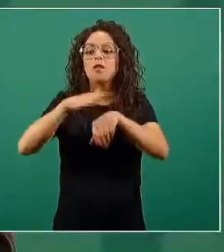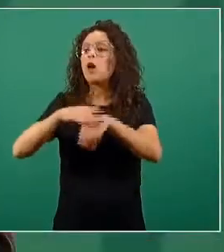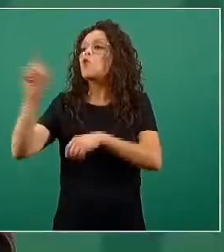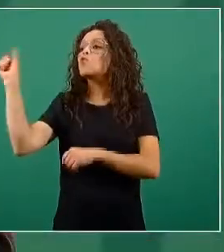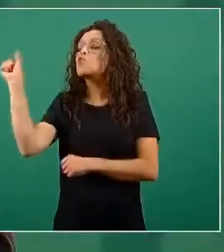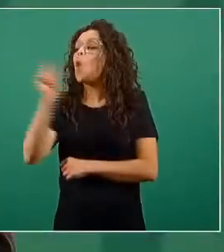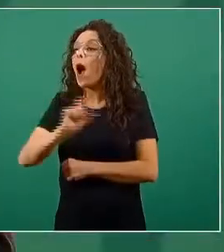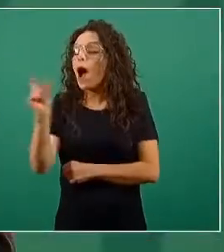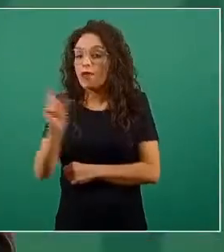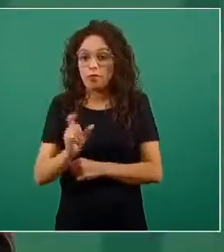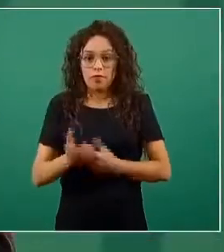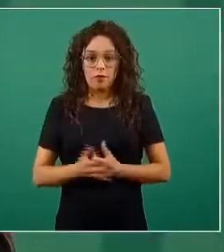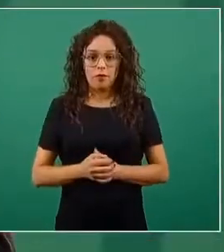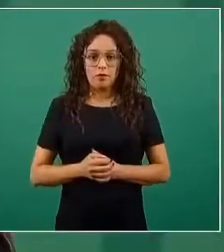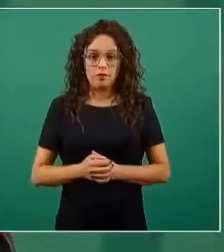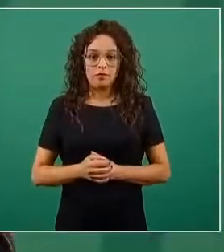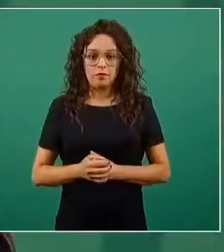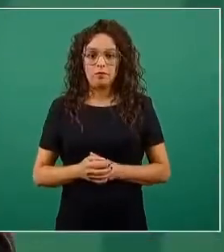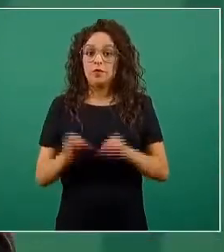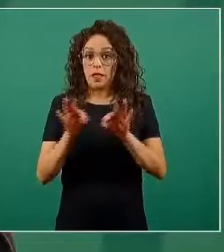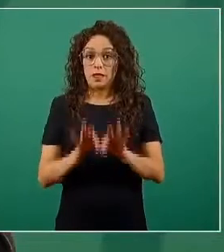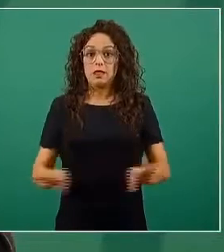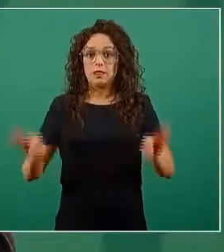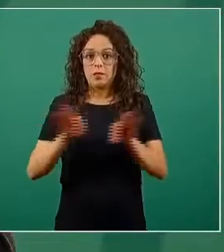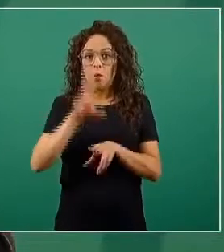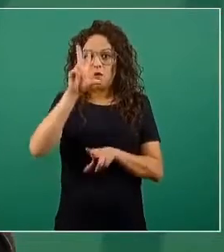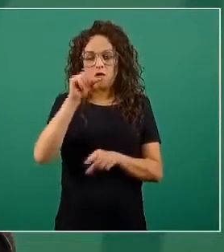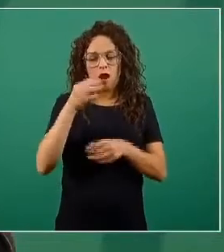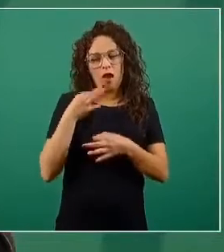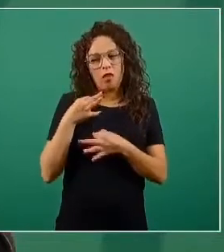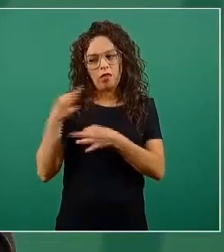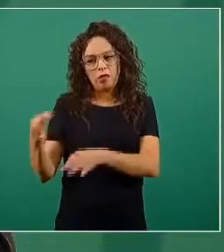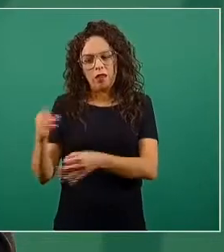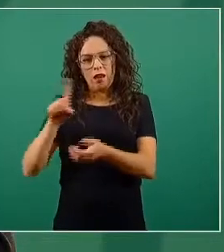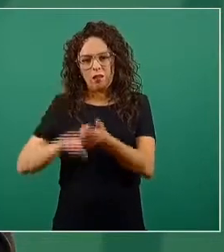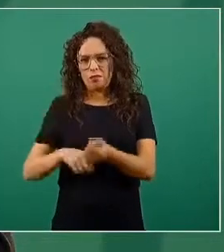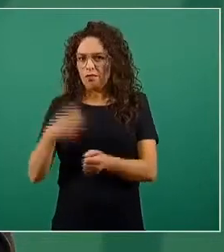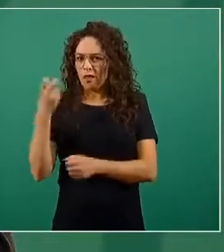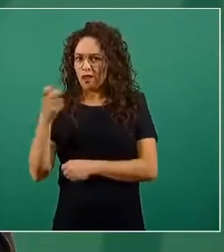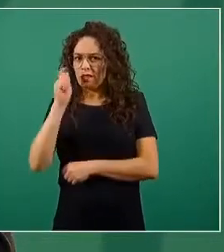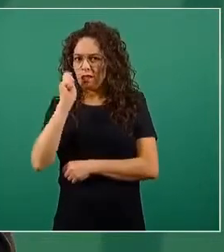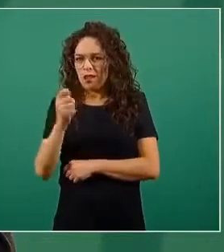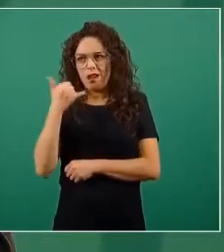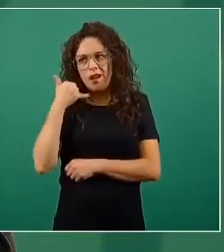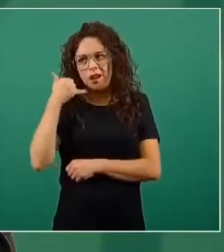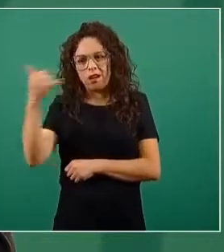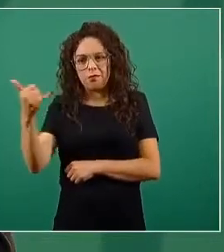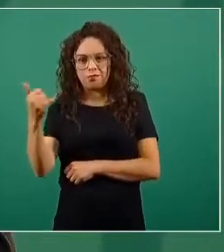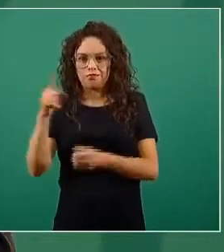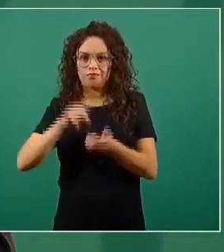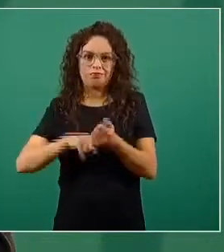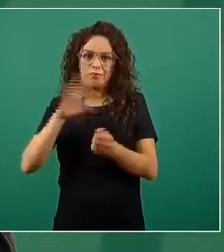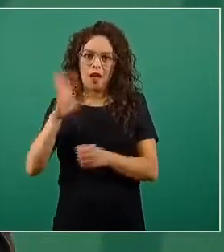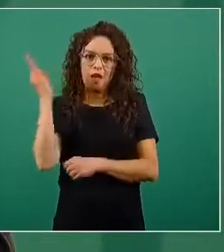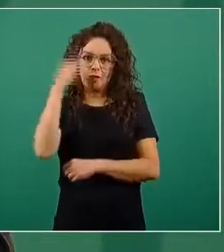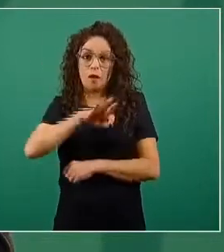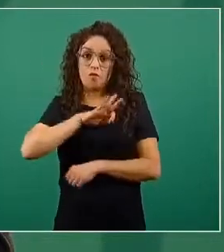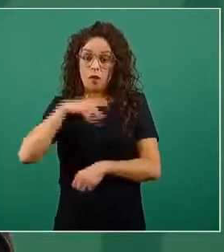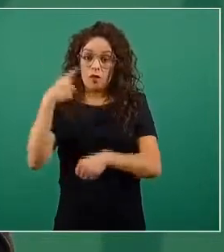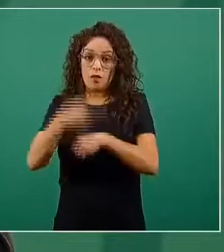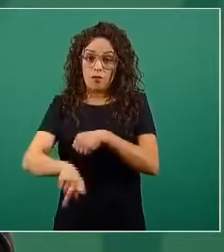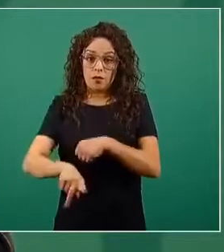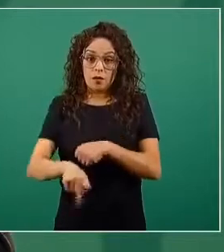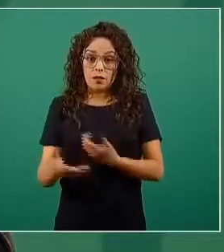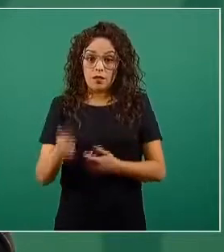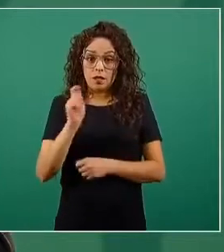pues no caer, ¿no?, en este tipo de llamadas que en un momento podrían poner en riesgo